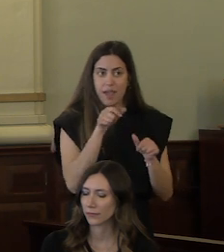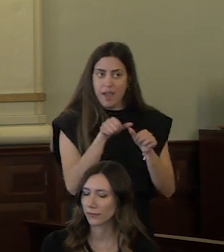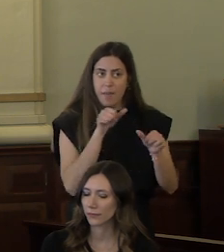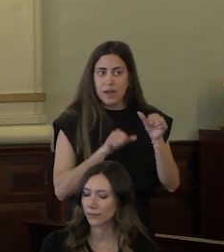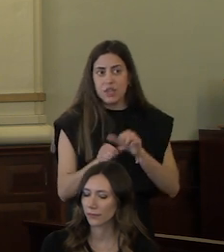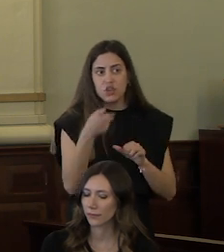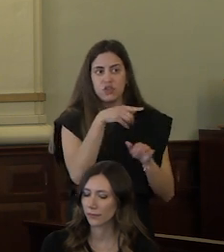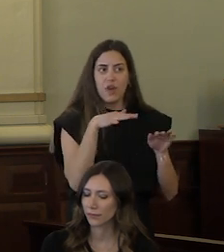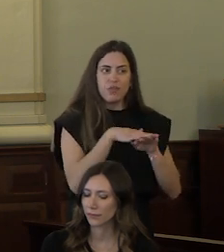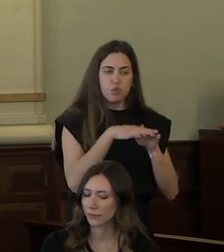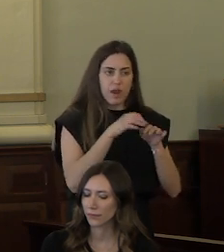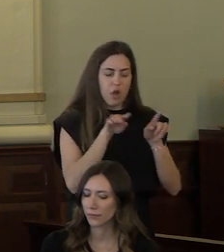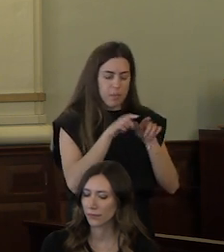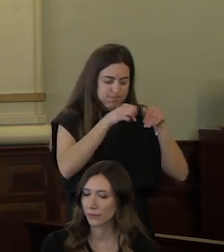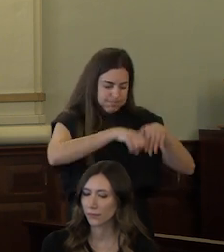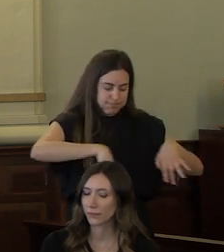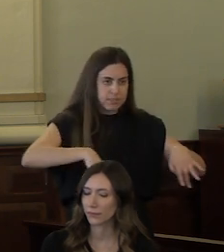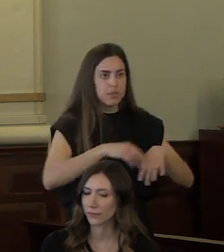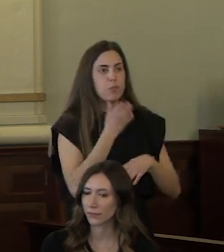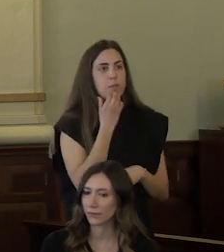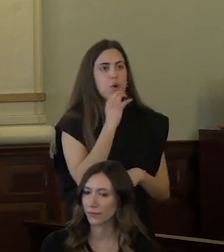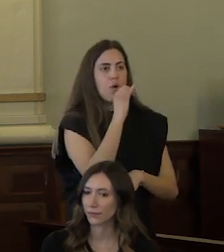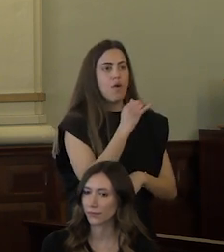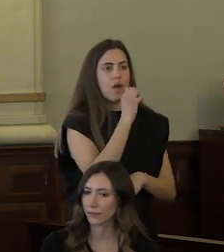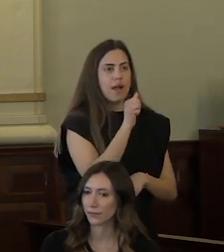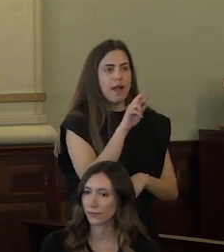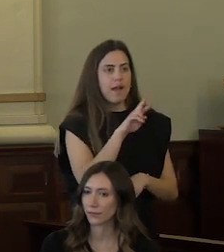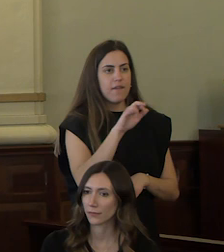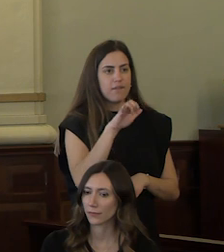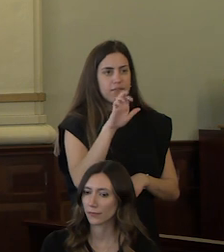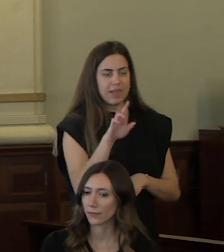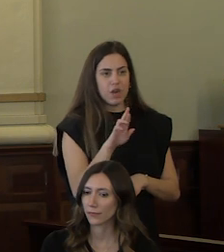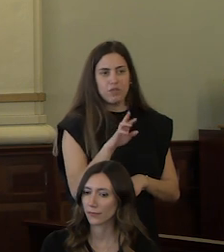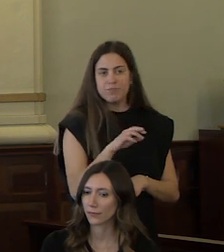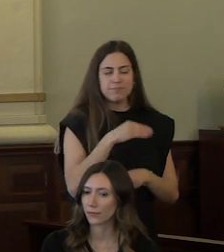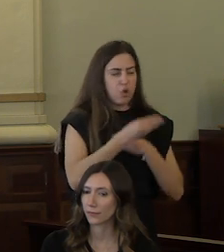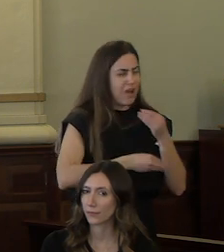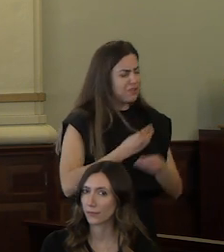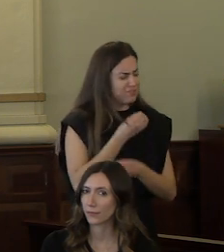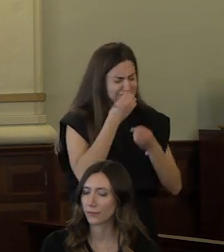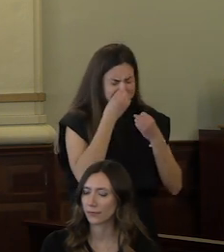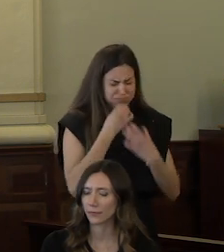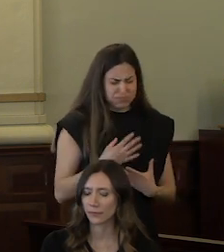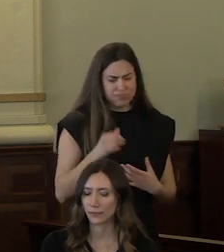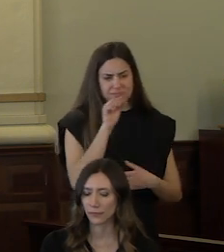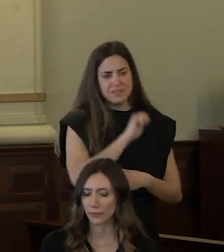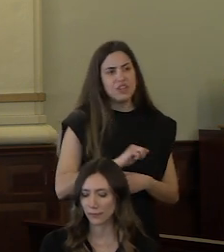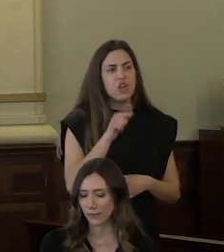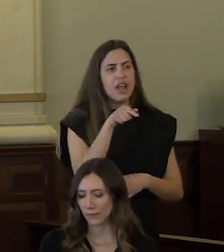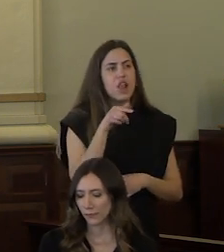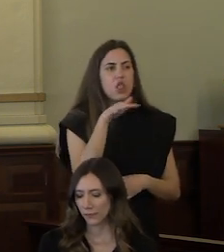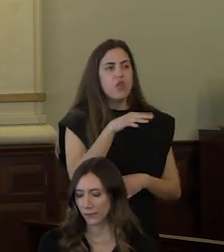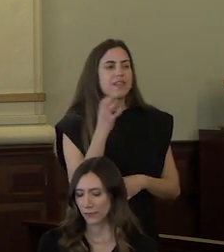a nuestras estructuras. Javier lo ha venido haciendo fantásticamente bien hasta ahora. Él ha estado en Talavera de la